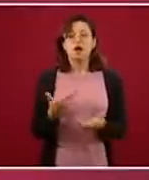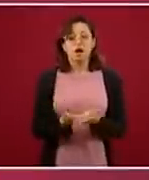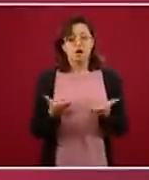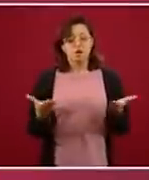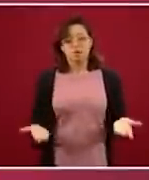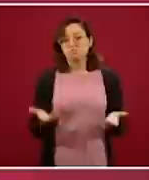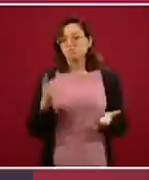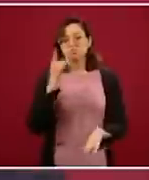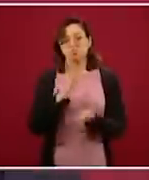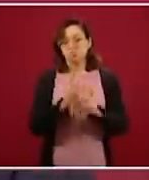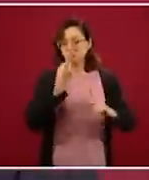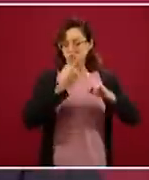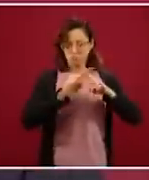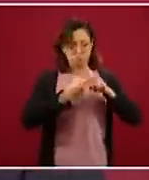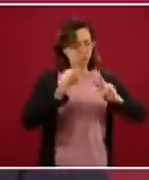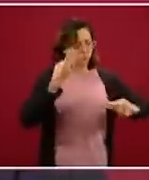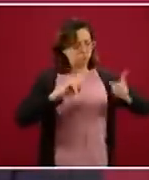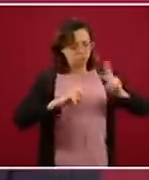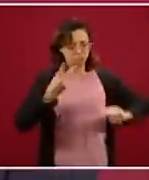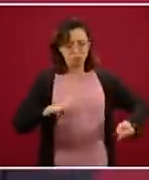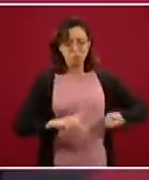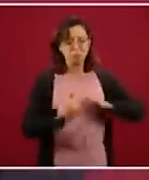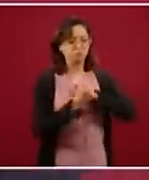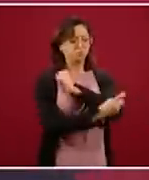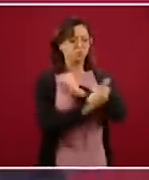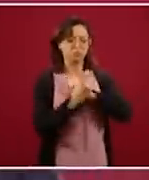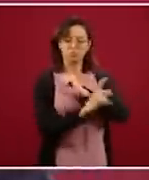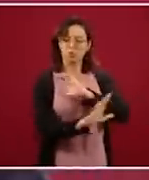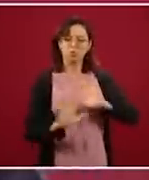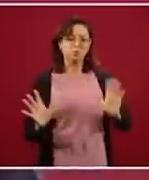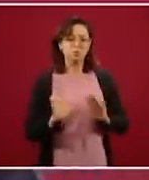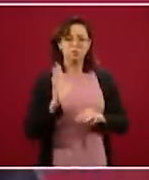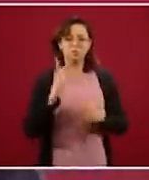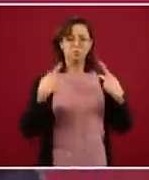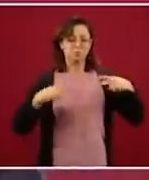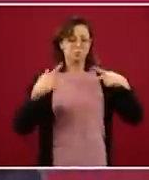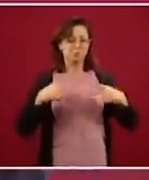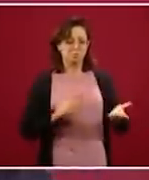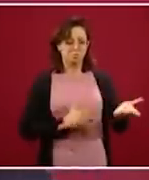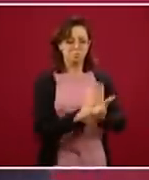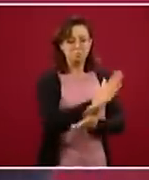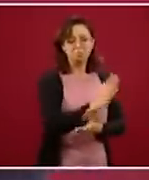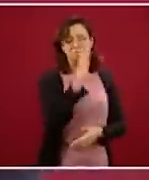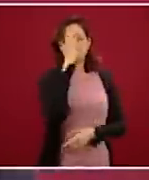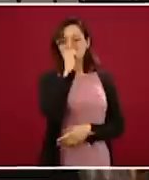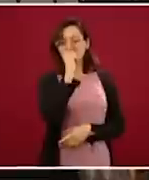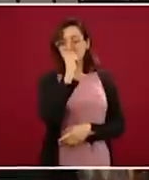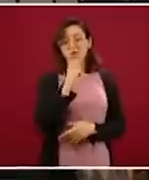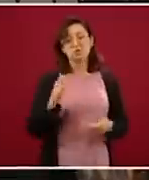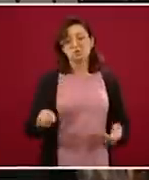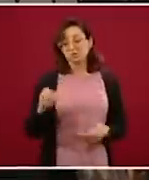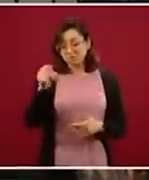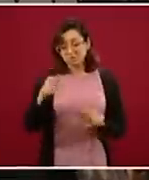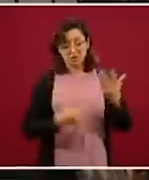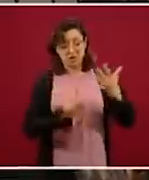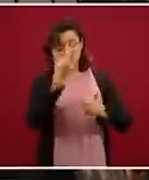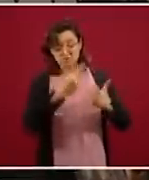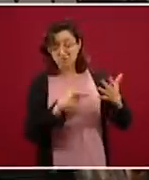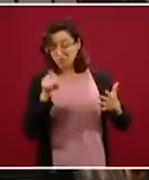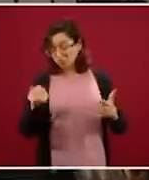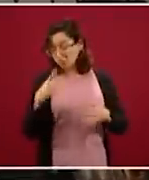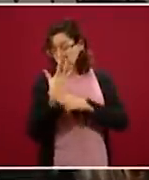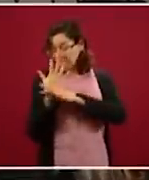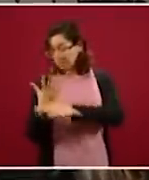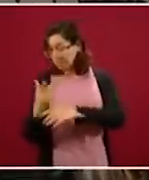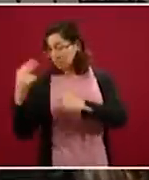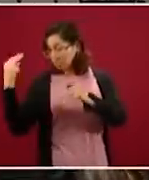es matemático, por tanto, es axiológicamente neutral. Si las personas que se mencionaron no aparecen en ese modelo, pues no hay forma